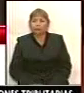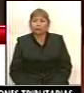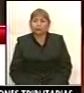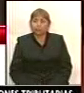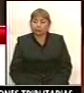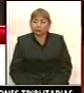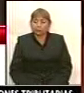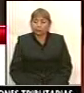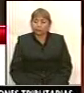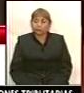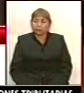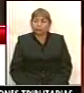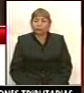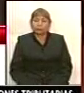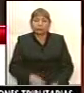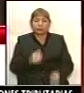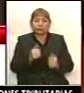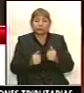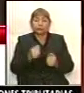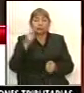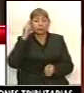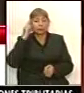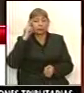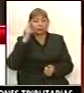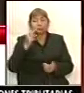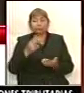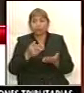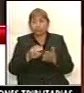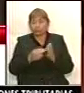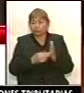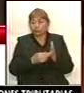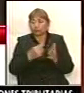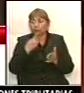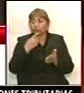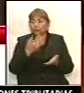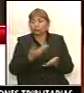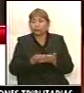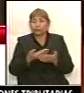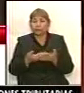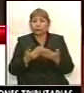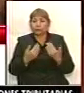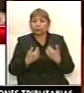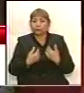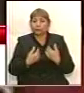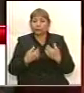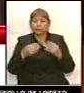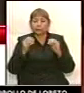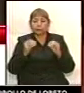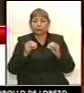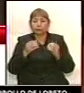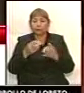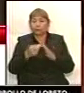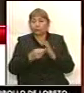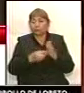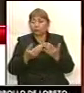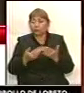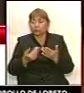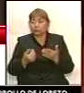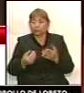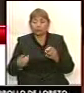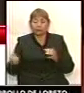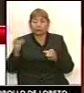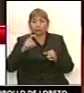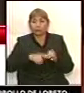Niño? ¿Cuál es la razón? Y el planteamiento en concreto es que en el texto sustitutorio a través del presente sirva a